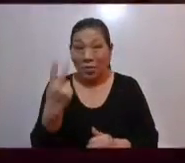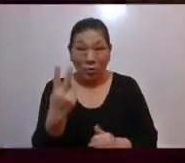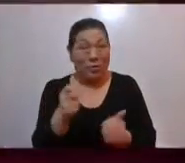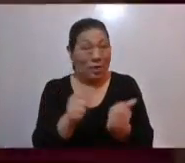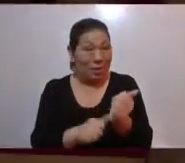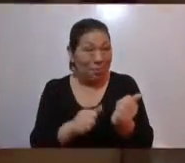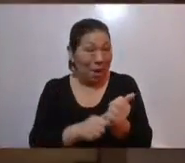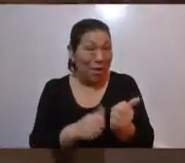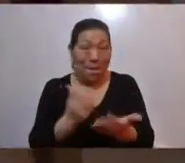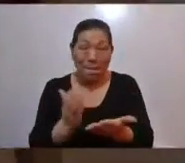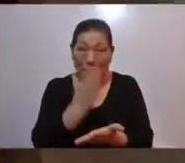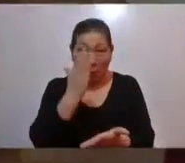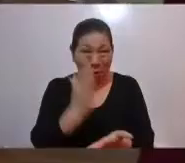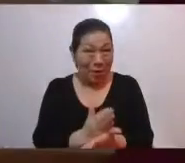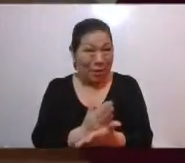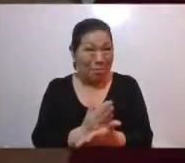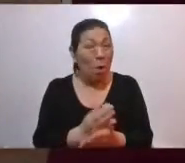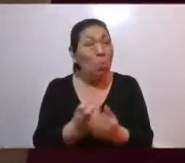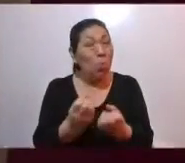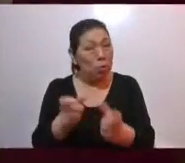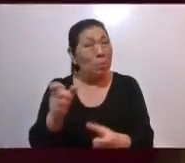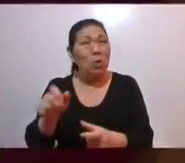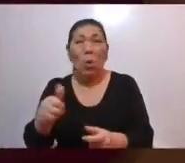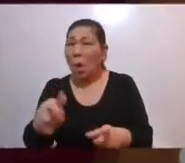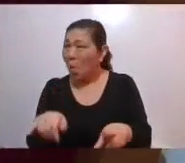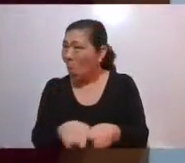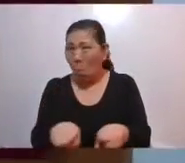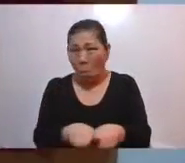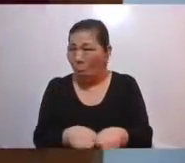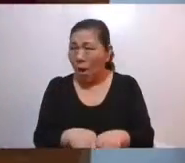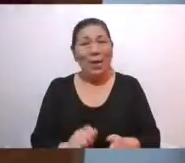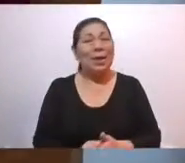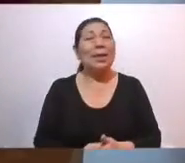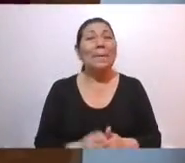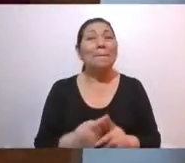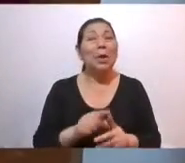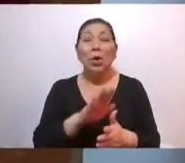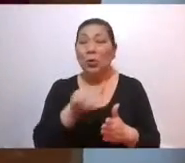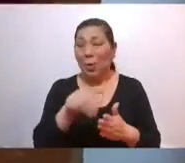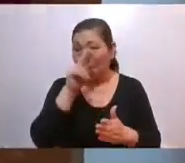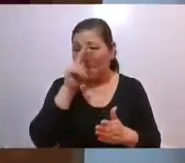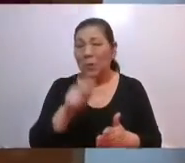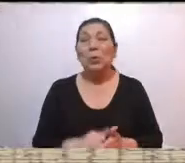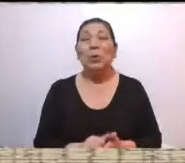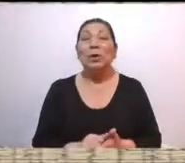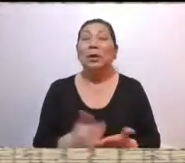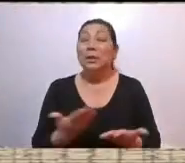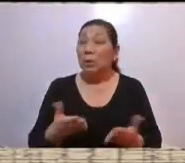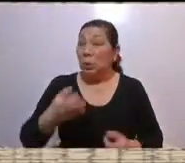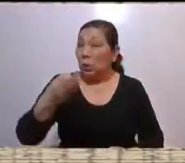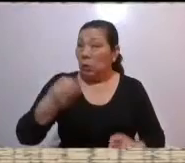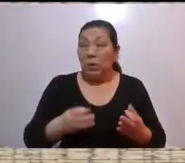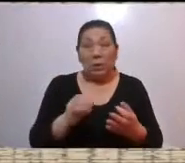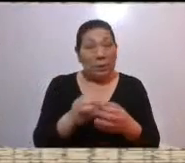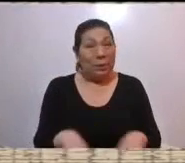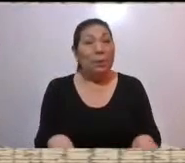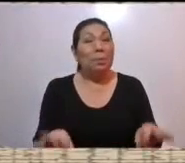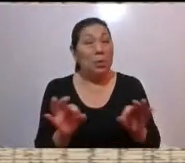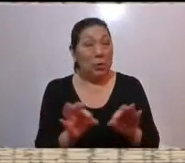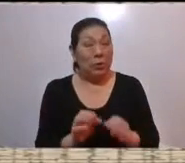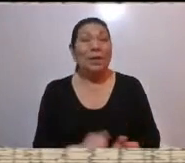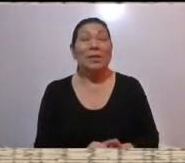estas personas y con la que ocurre con muchas personas más en la misma situación en todo el Perú. Entonces es una